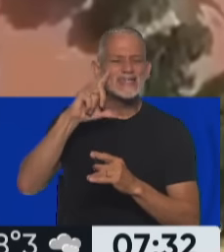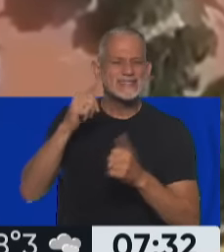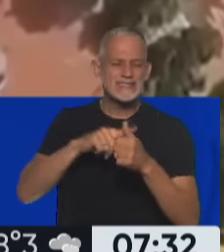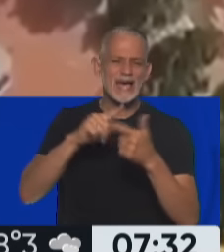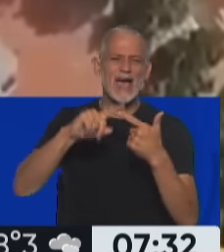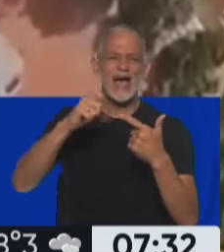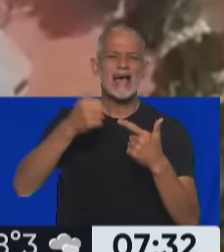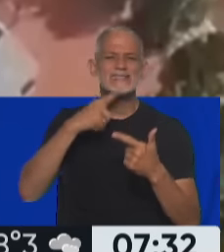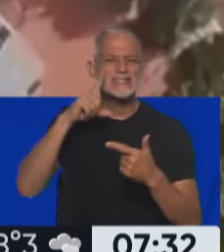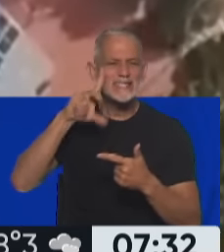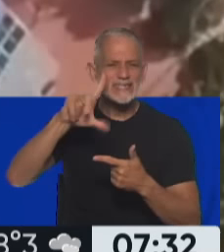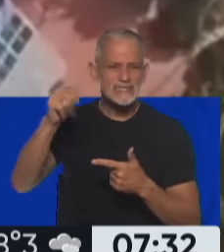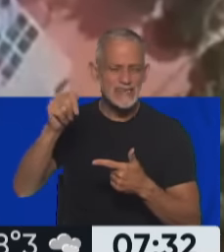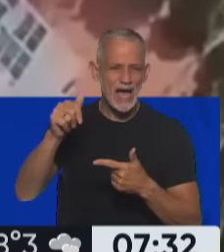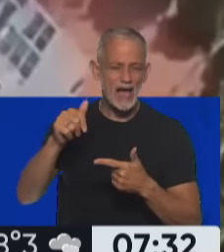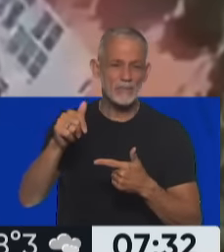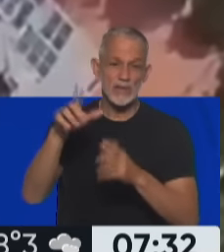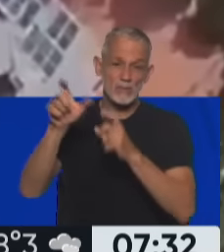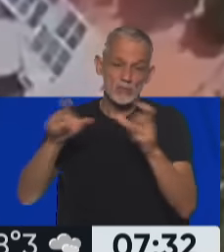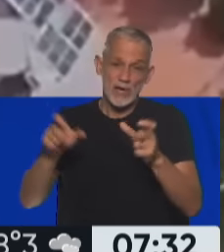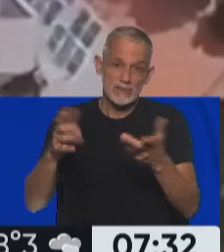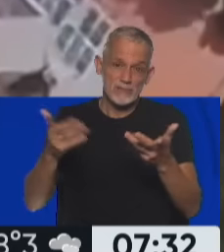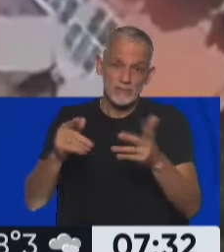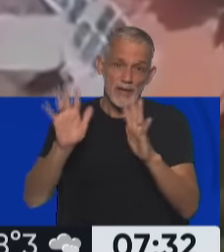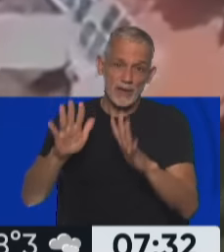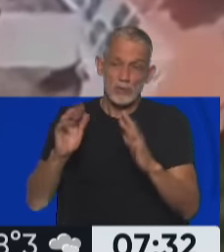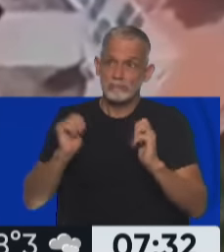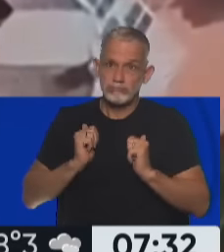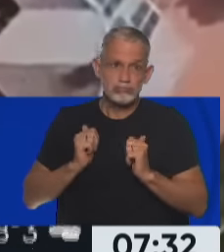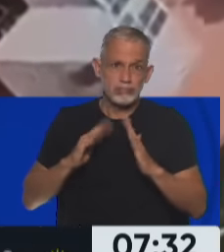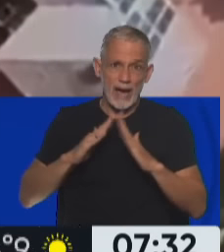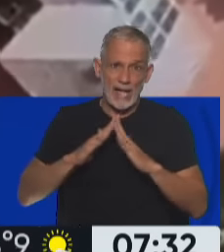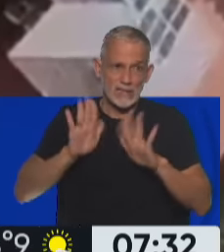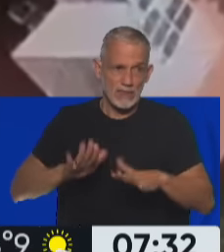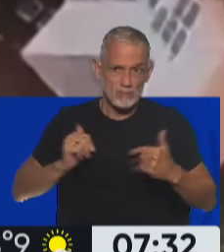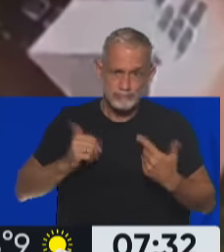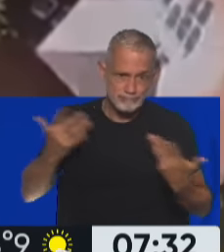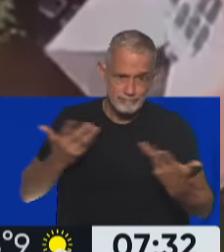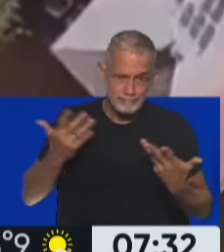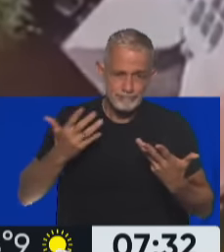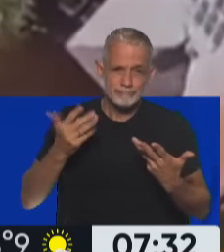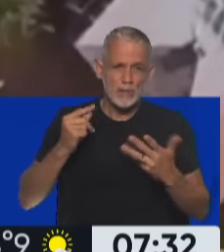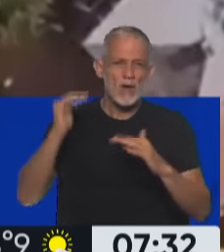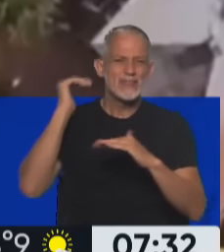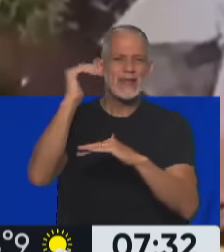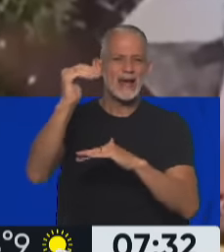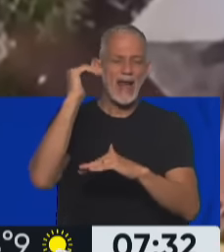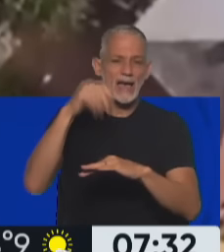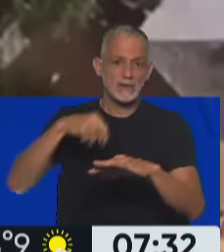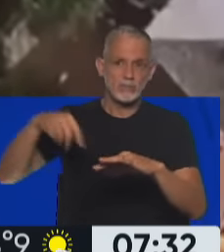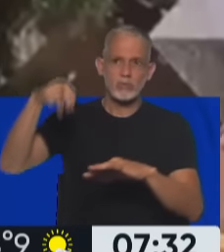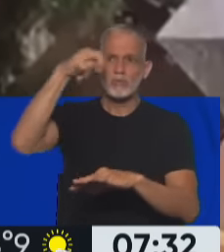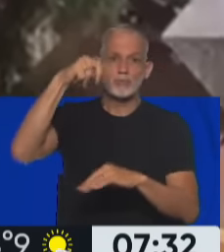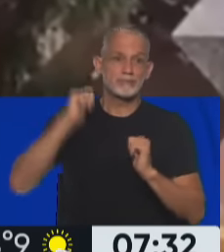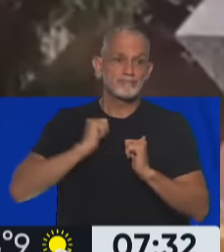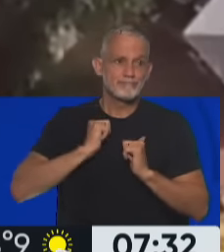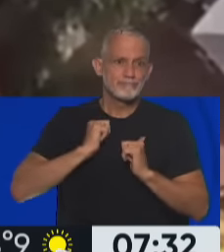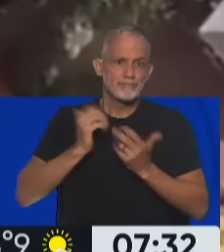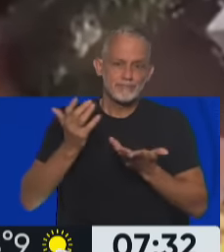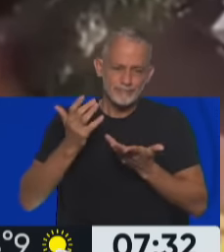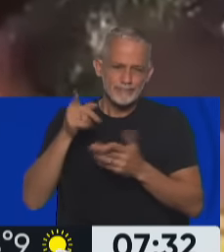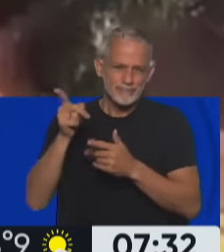Castilla. Mucha gente que, como decíamos, ha quedado atrapada en su propio domicilio, algunos en las terrazas, no pueden salir del lugar,